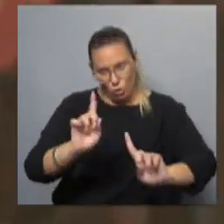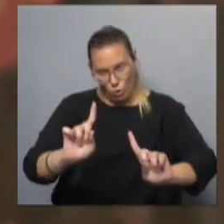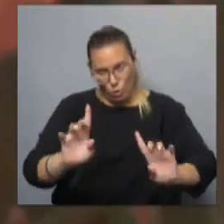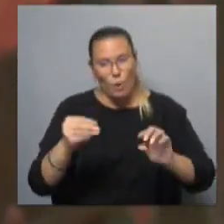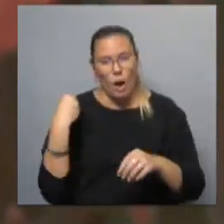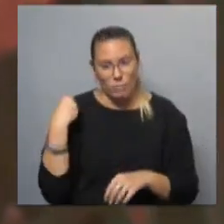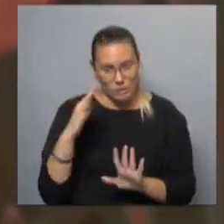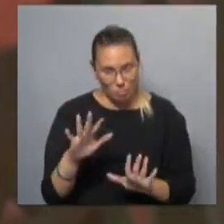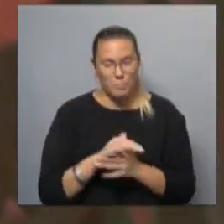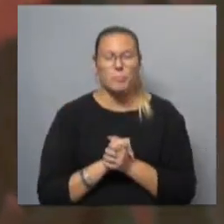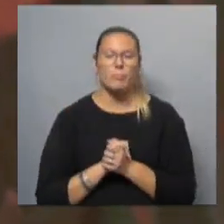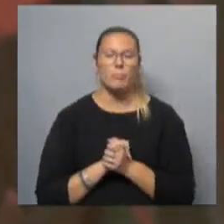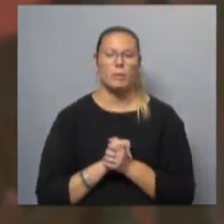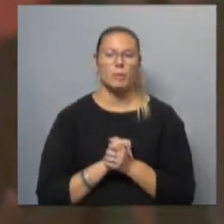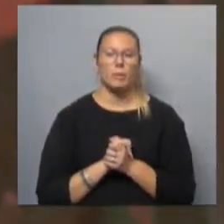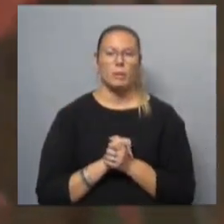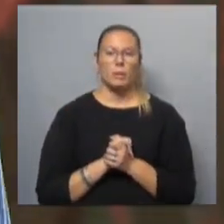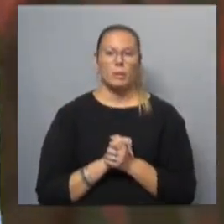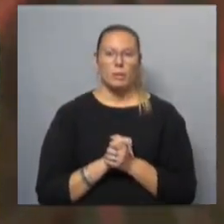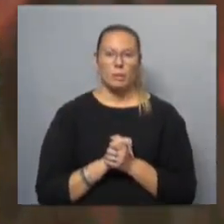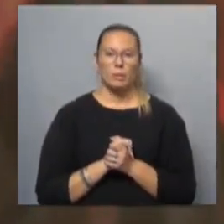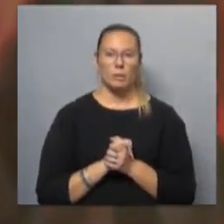dije. Excelente. Bueno, pero en principio,